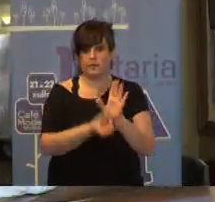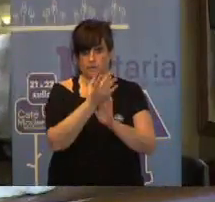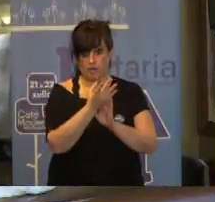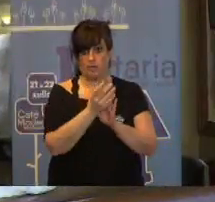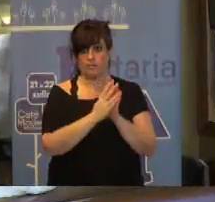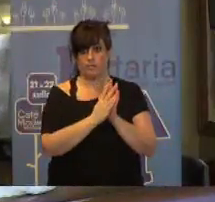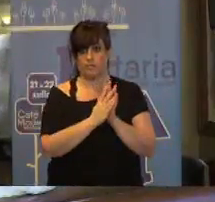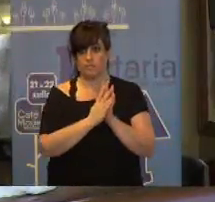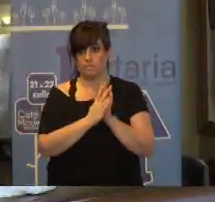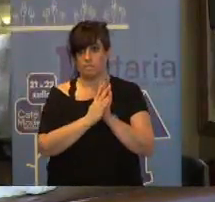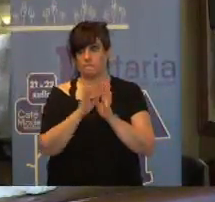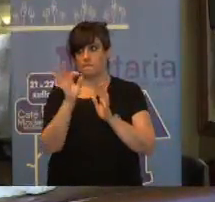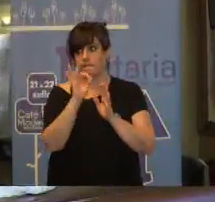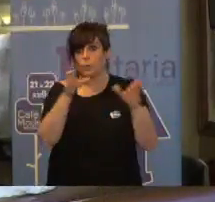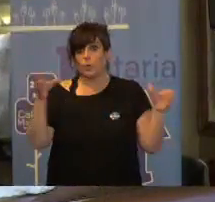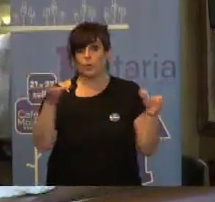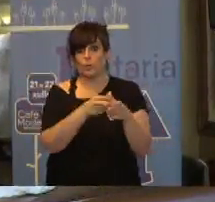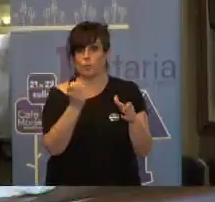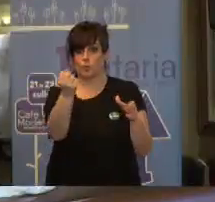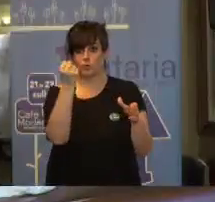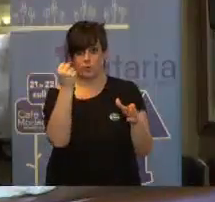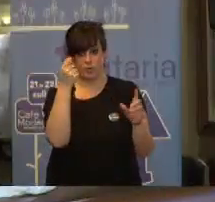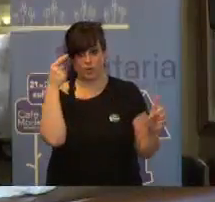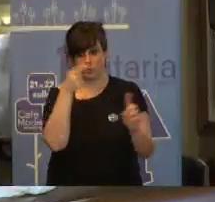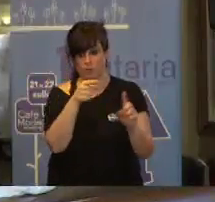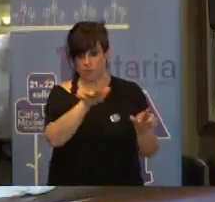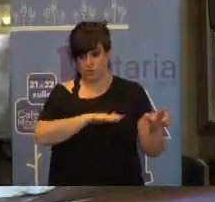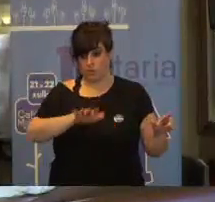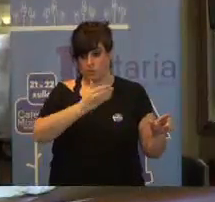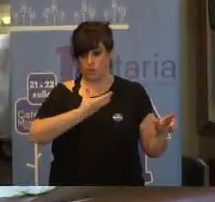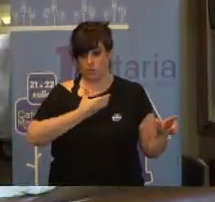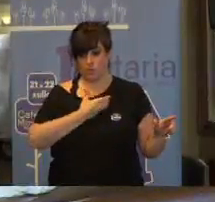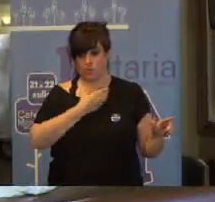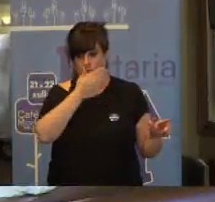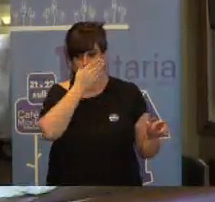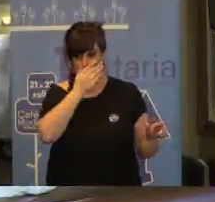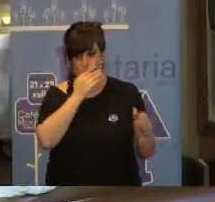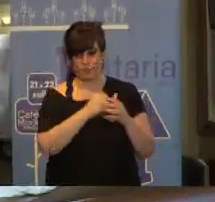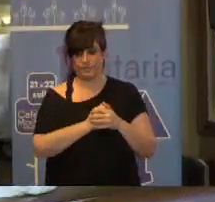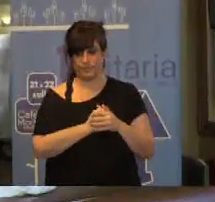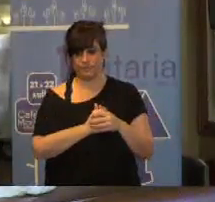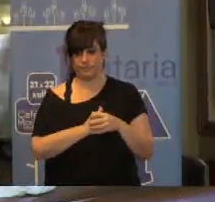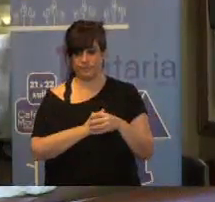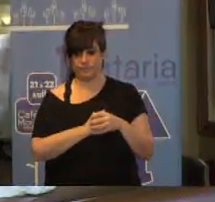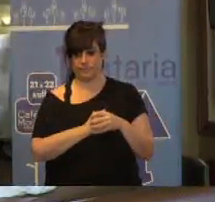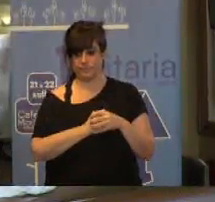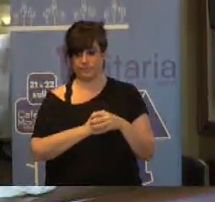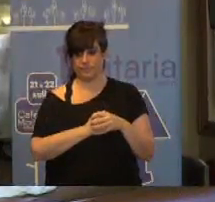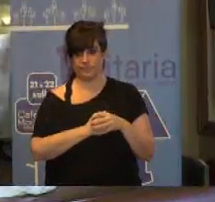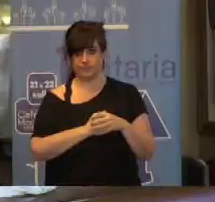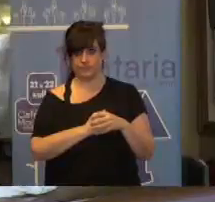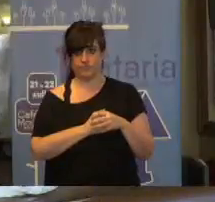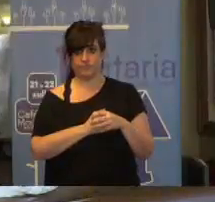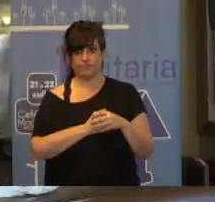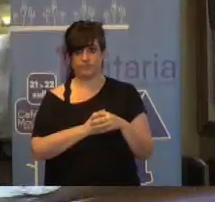agrupacións soberanas, de decisión soberana, de intervención local, pero que se recoñezan nun proxecto común. Bueno, unha